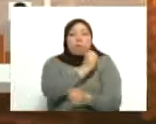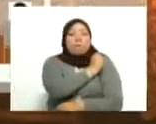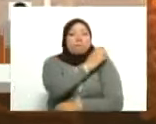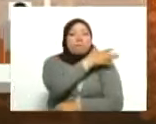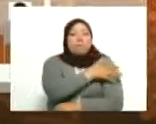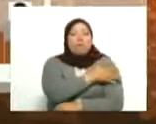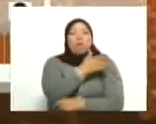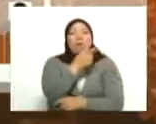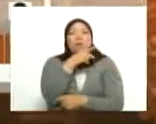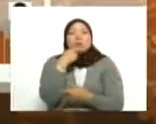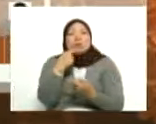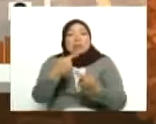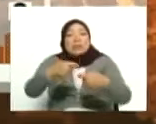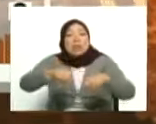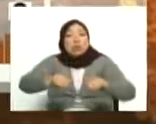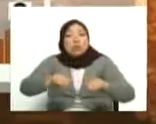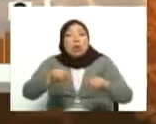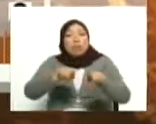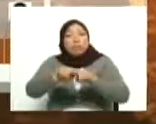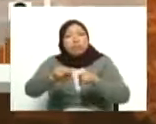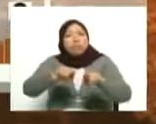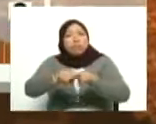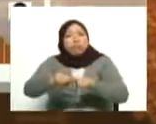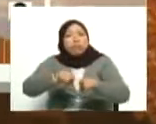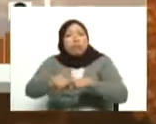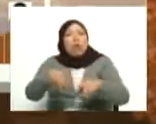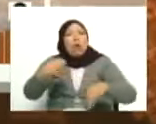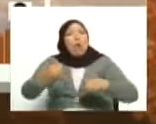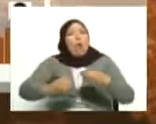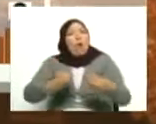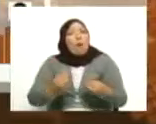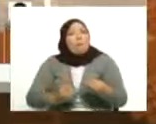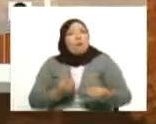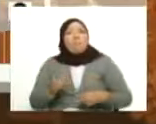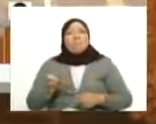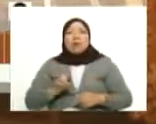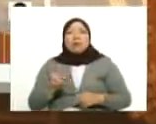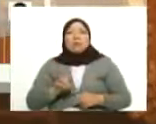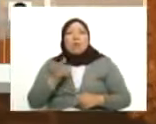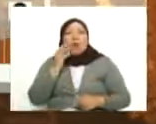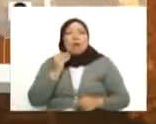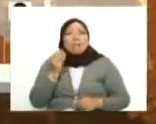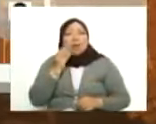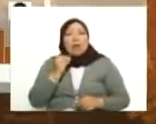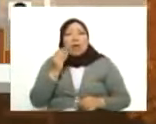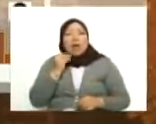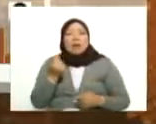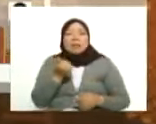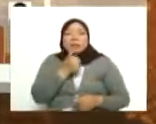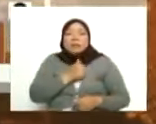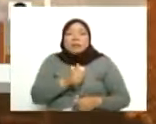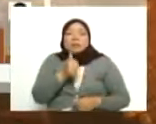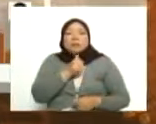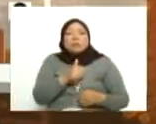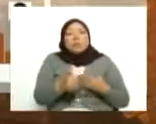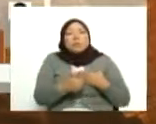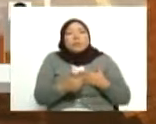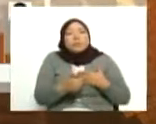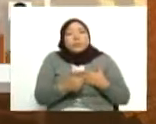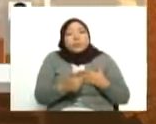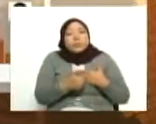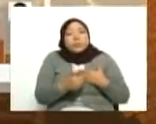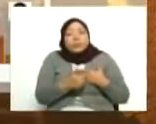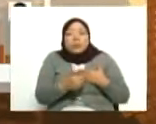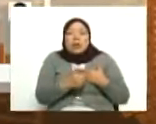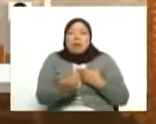también han sido censuradas y criticadas. ¿Cómo contener y de qué manera Venezuela, con su experiencia en esta resiliencia contra la guerra multiforme y la